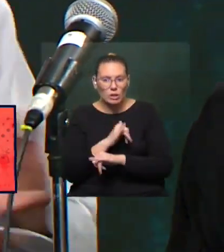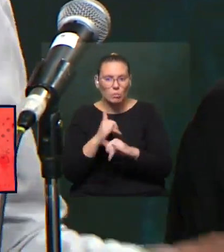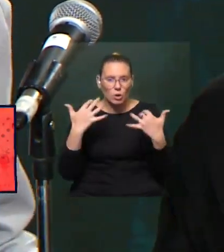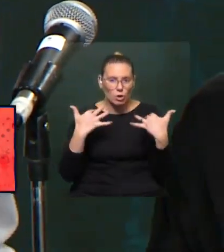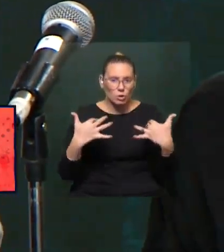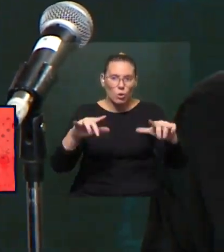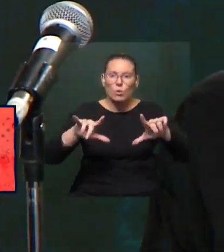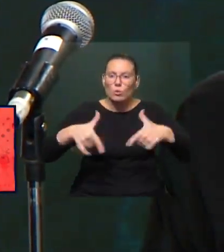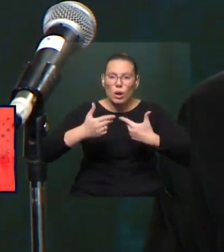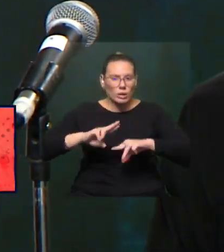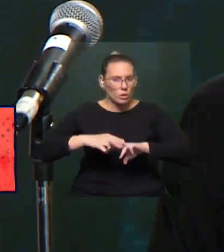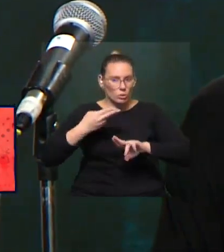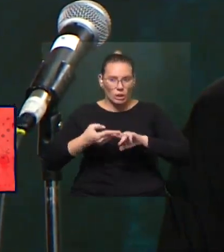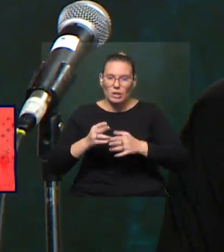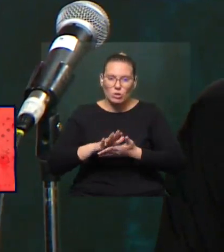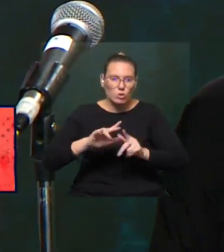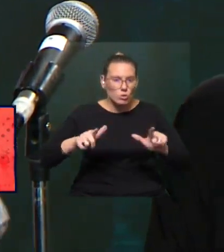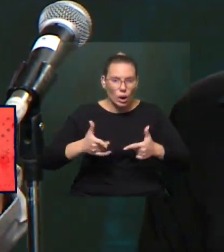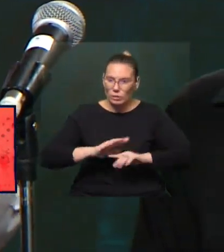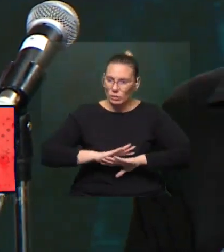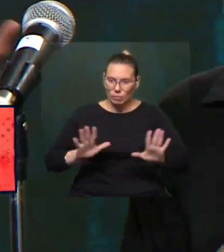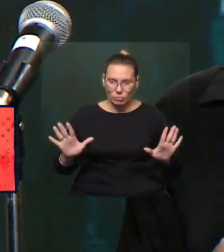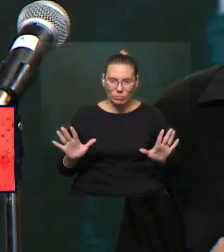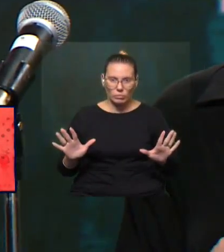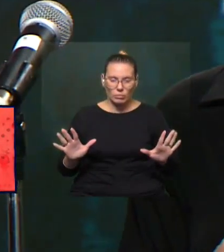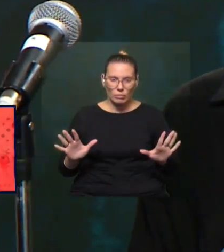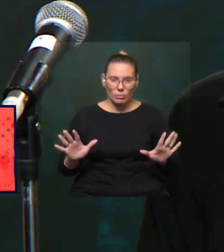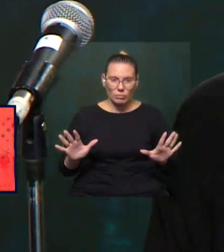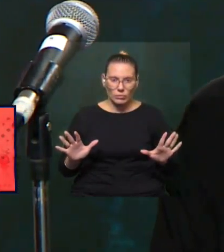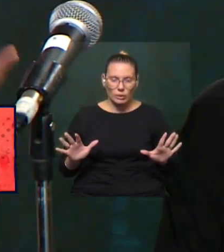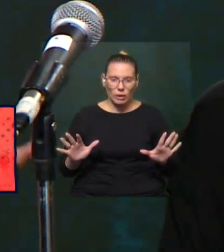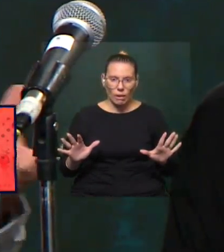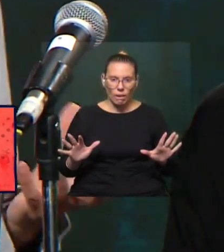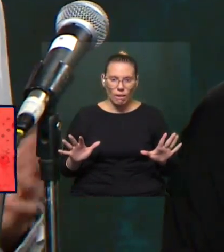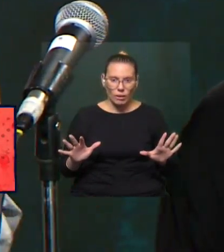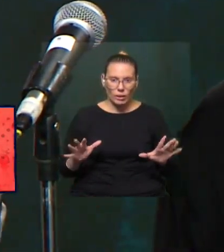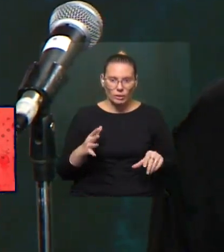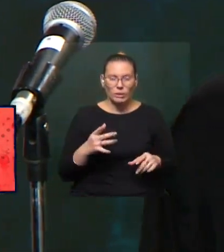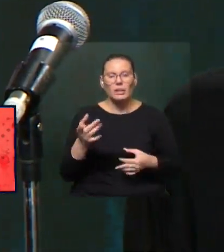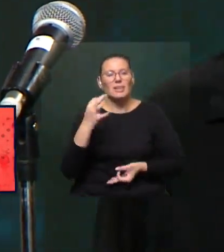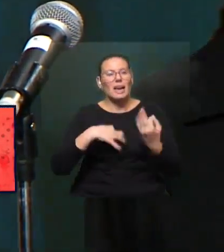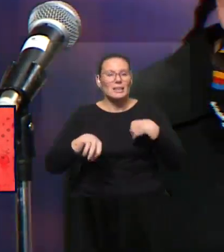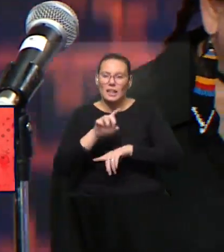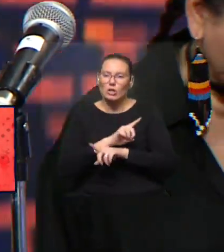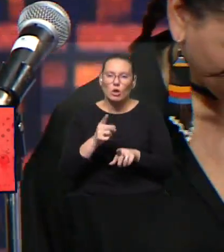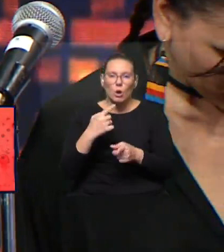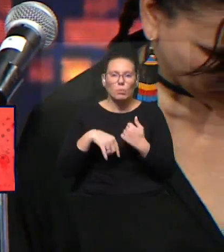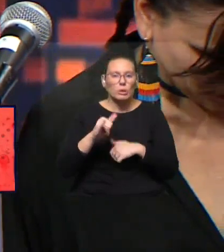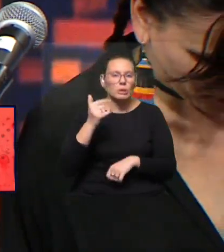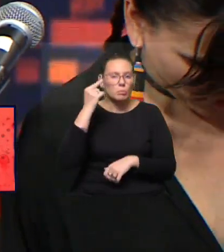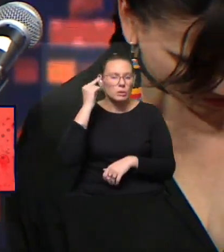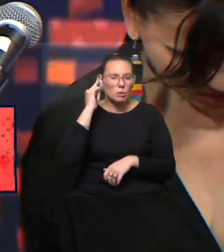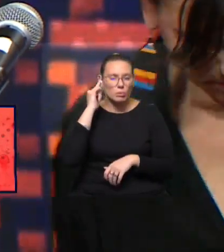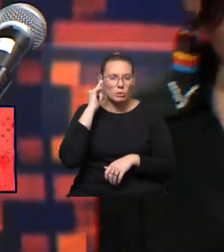el show no hay bis no hay nada es como no teatrales como mucho decirte atrás no es teatral pero sí pensamos